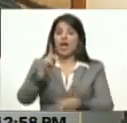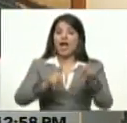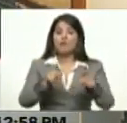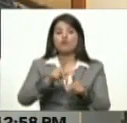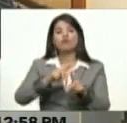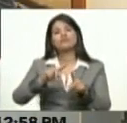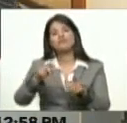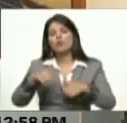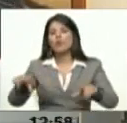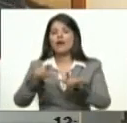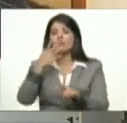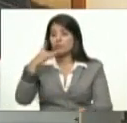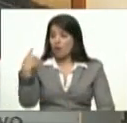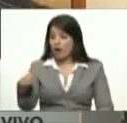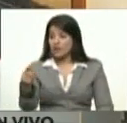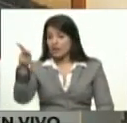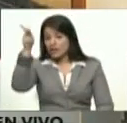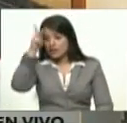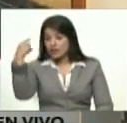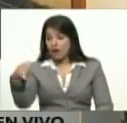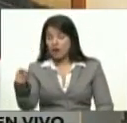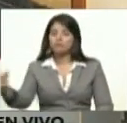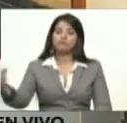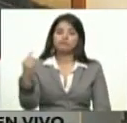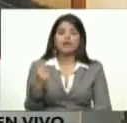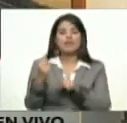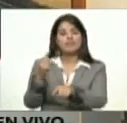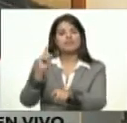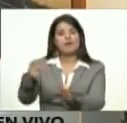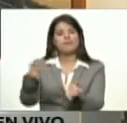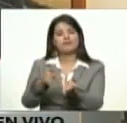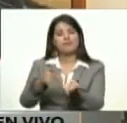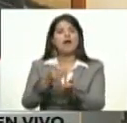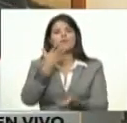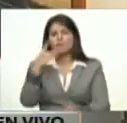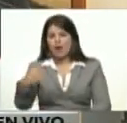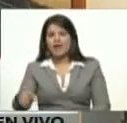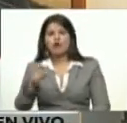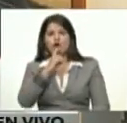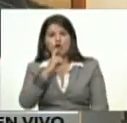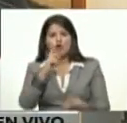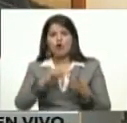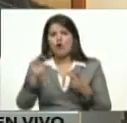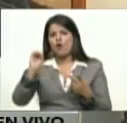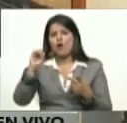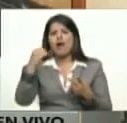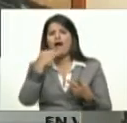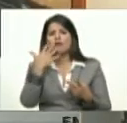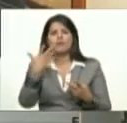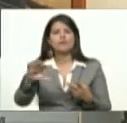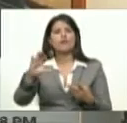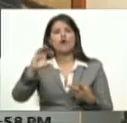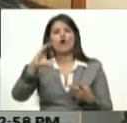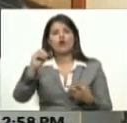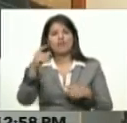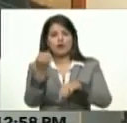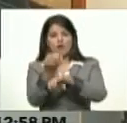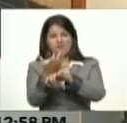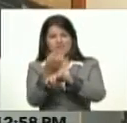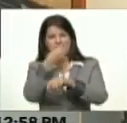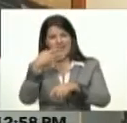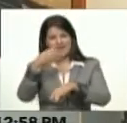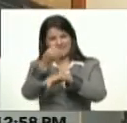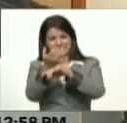coincide la presencia de minerales como el oro o minerales estratégicos como el coltán, como el diamante